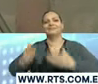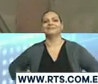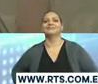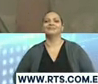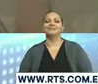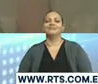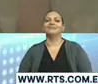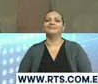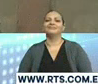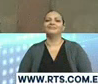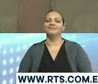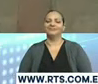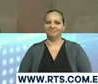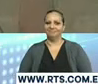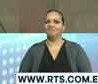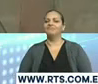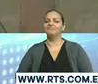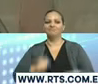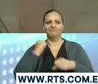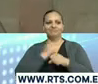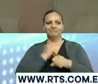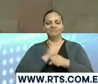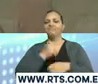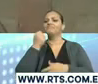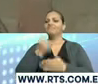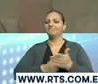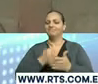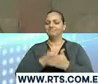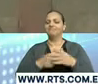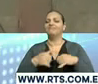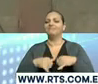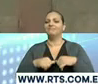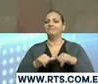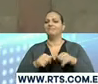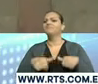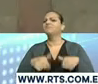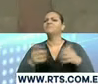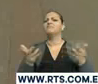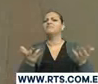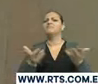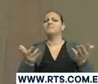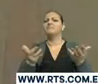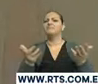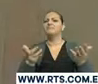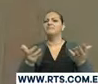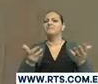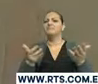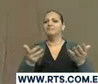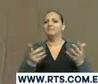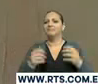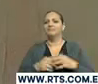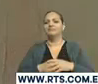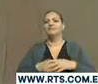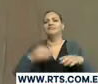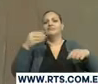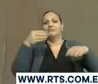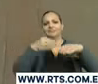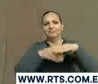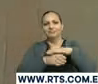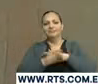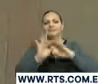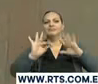de la luna, bien, para seguir bien. Informándoles, mis queridos amigos. ¿Dónde me encuentro? Me encuentro justo en la entrada de la 8,